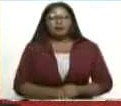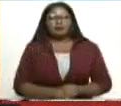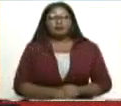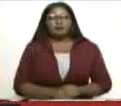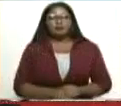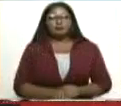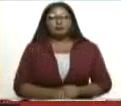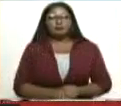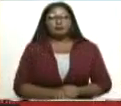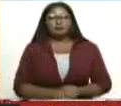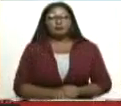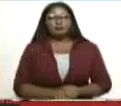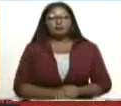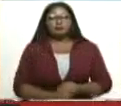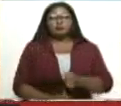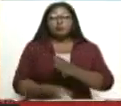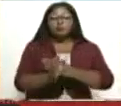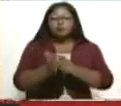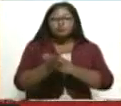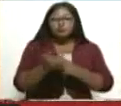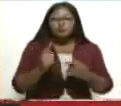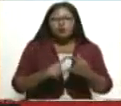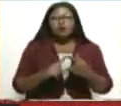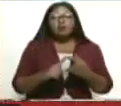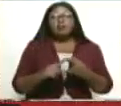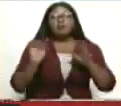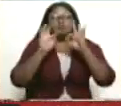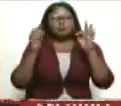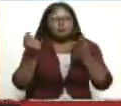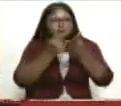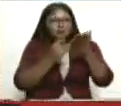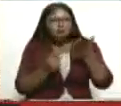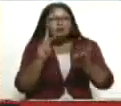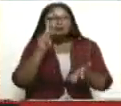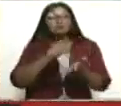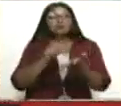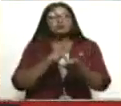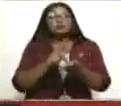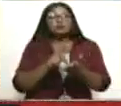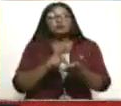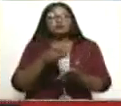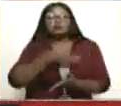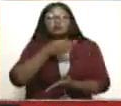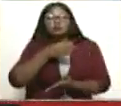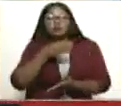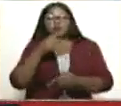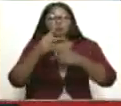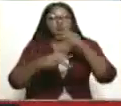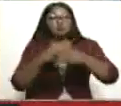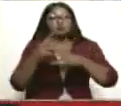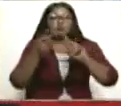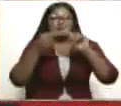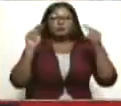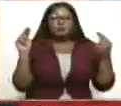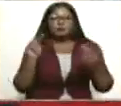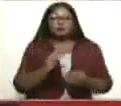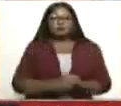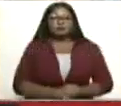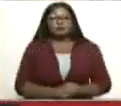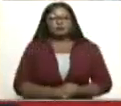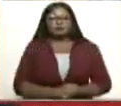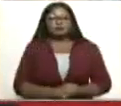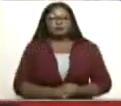1. Continúa la fase de diseño de la participación de la sociedad en el proceso de paz, con